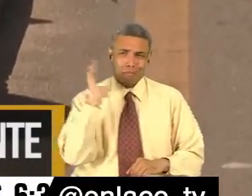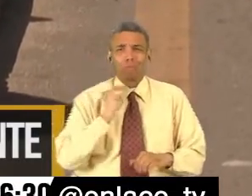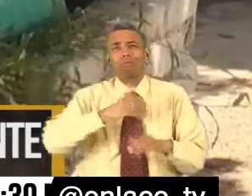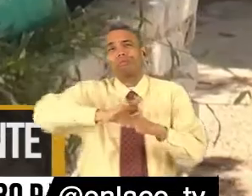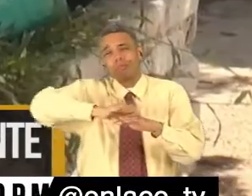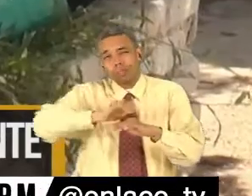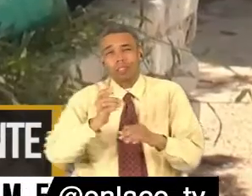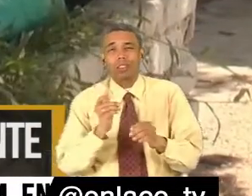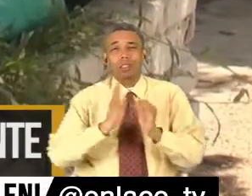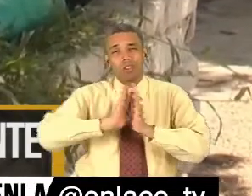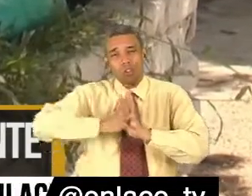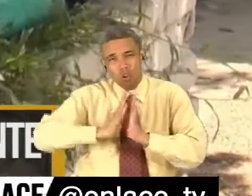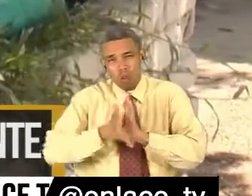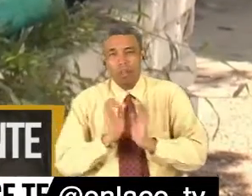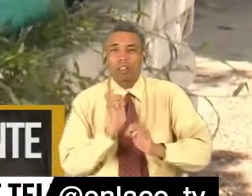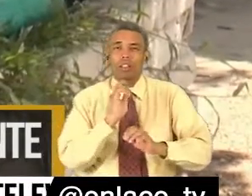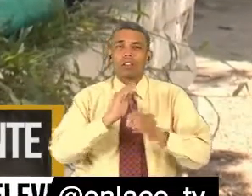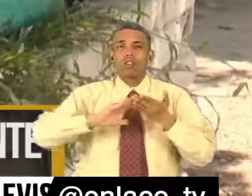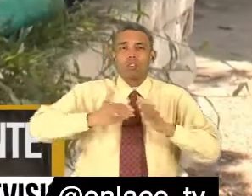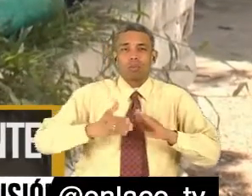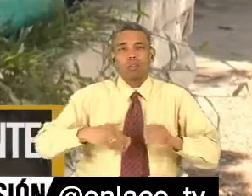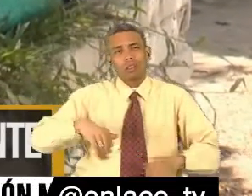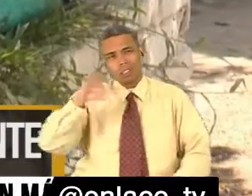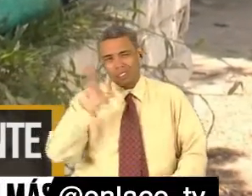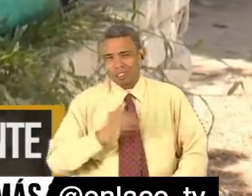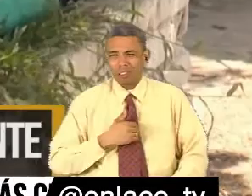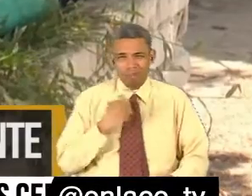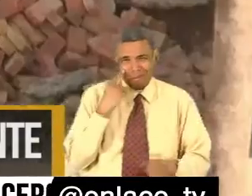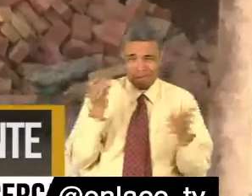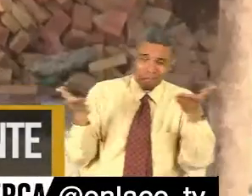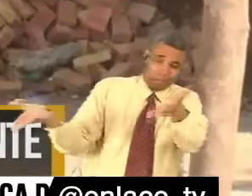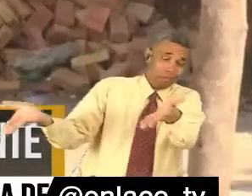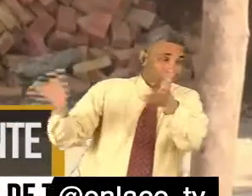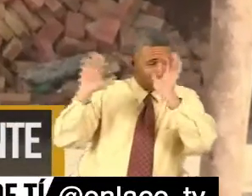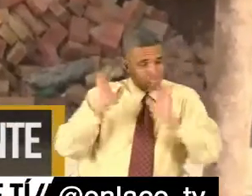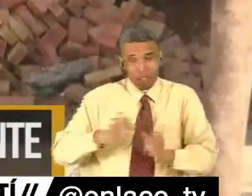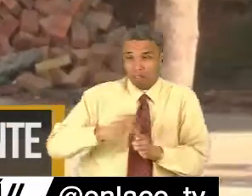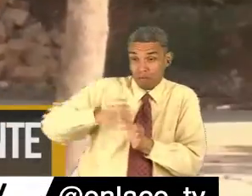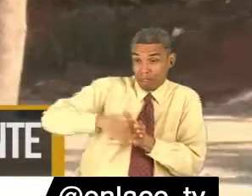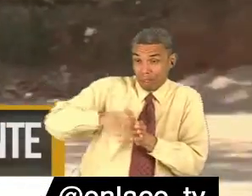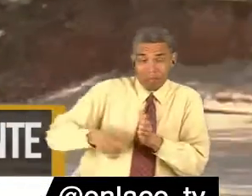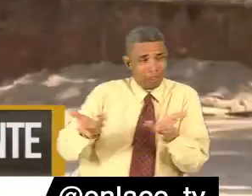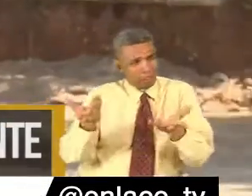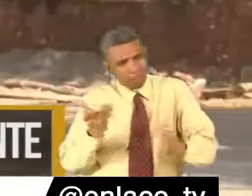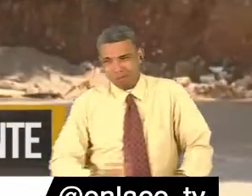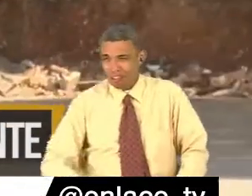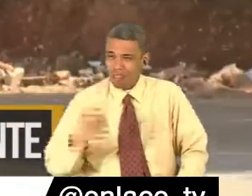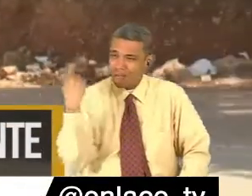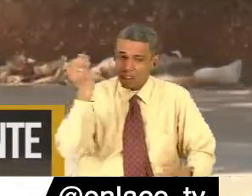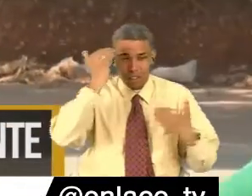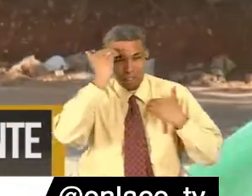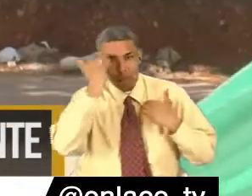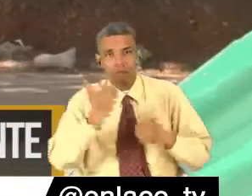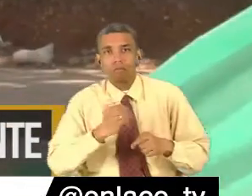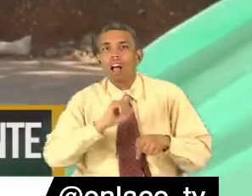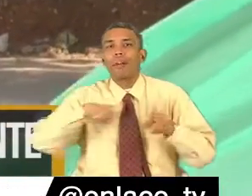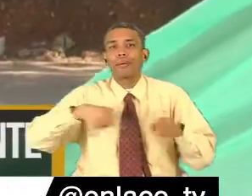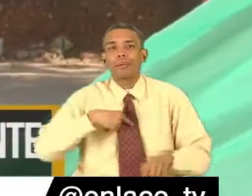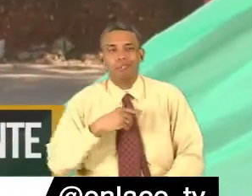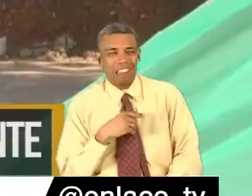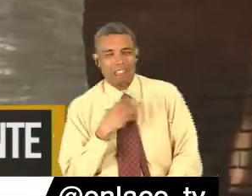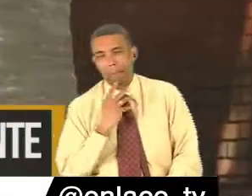sector comercial y de la avenida del ferrocarril ha llamado la atención de los habitantes del municipio para que empleen la cultura ciudadana. En un recorrido